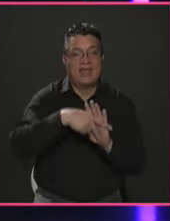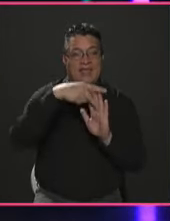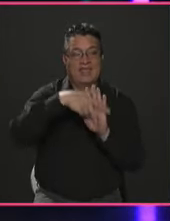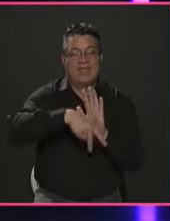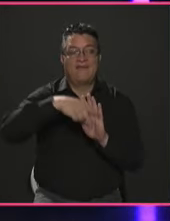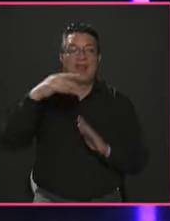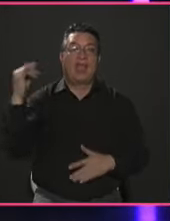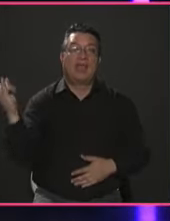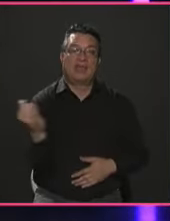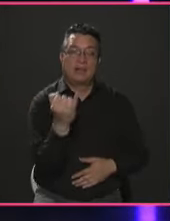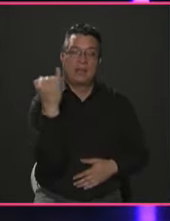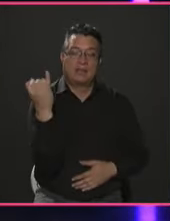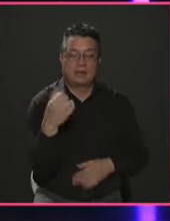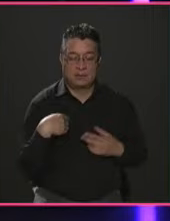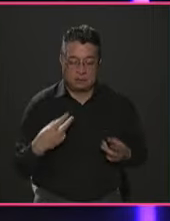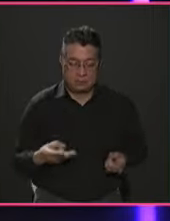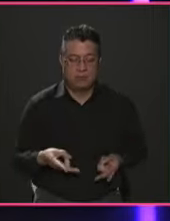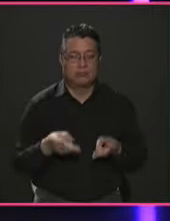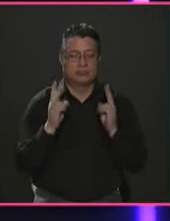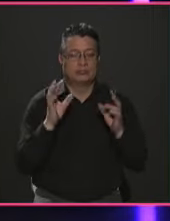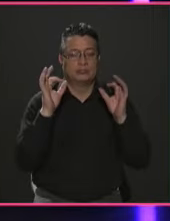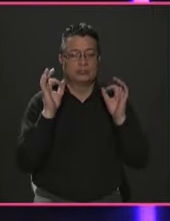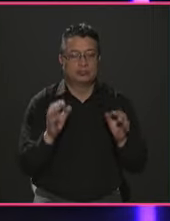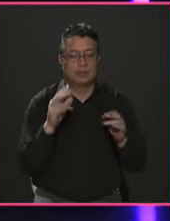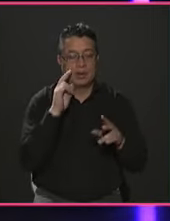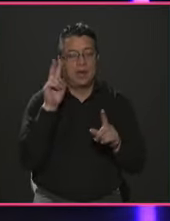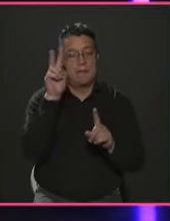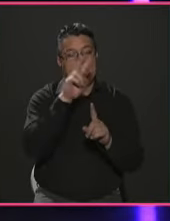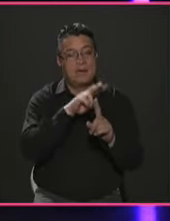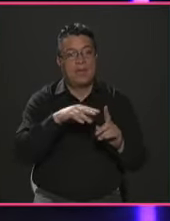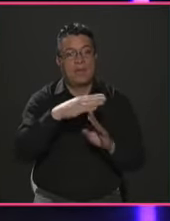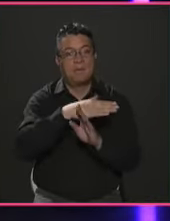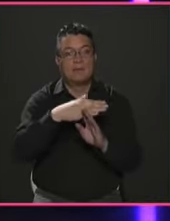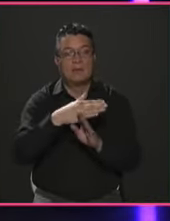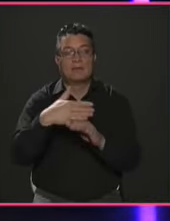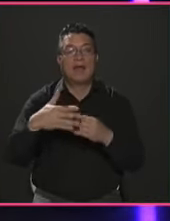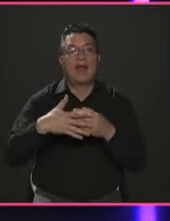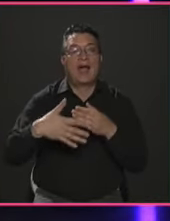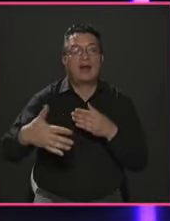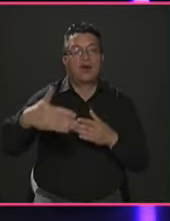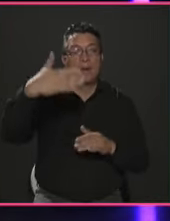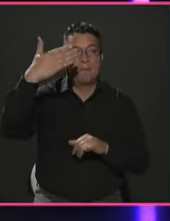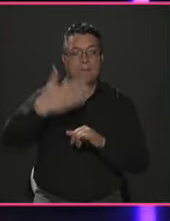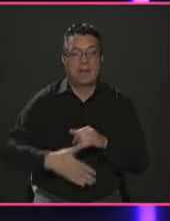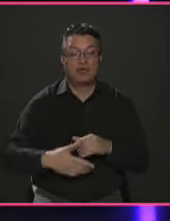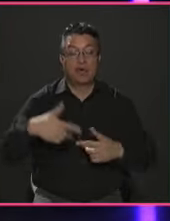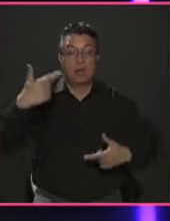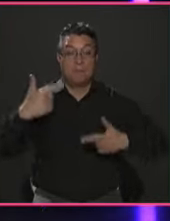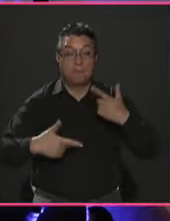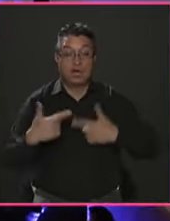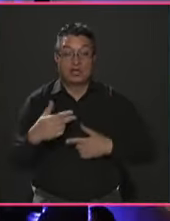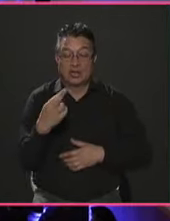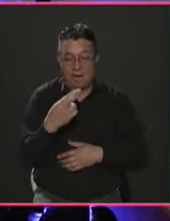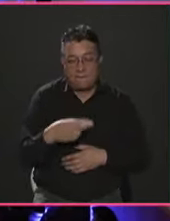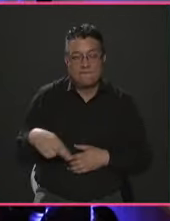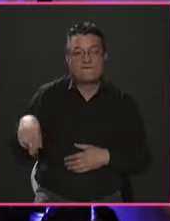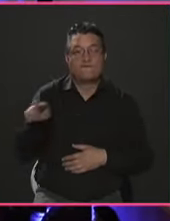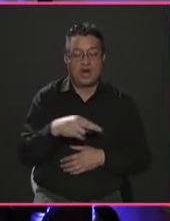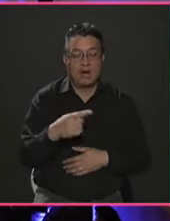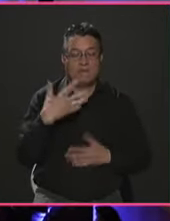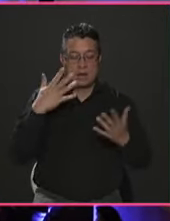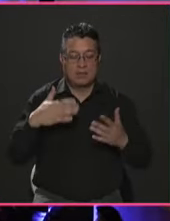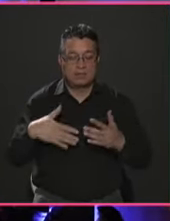autonomía que permita justamente tener una mirada de mediano y largo plazo y que la política vuelva a levantar el